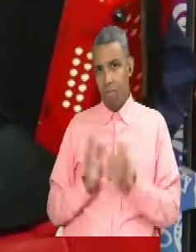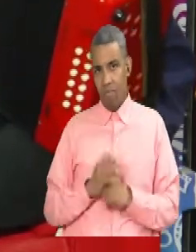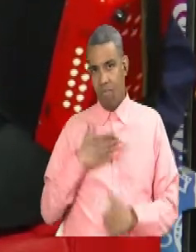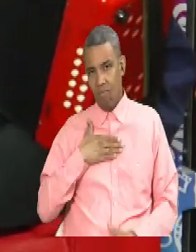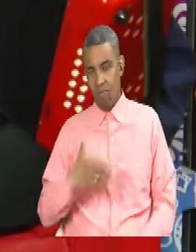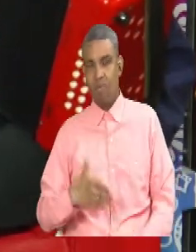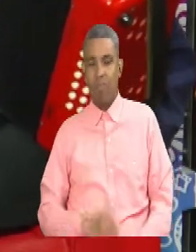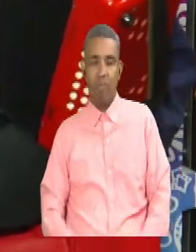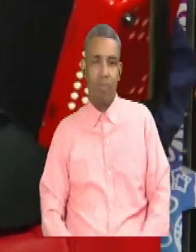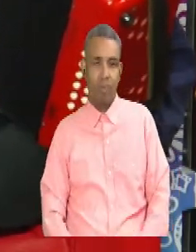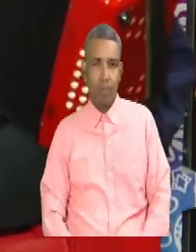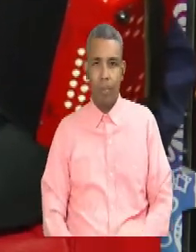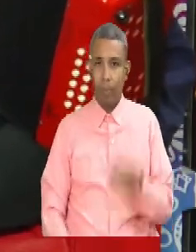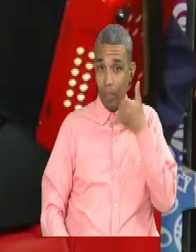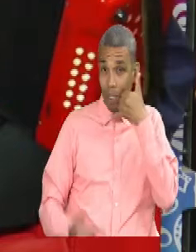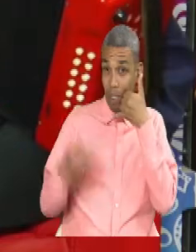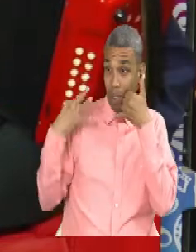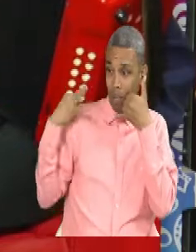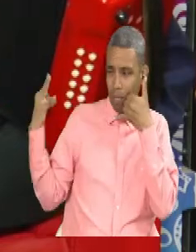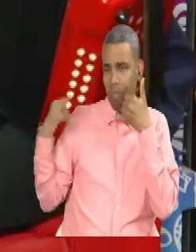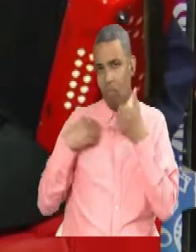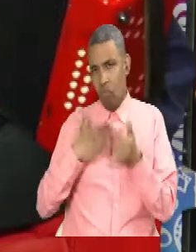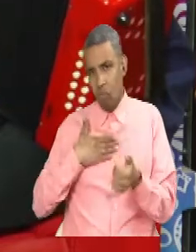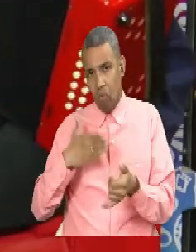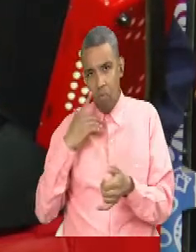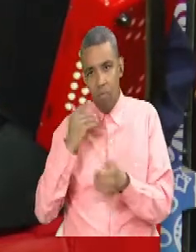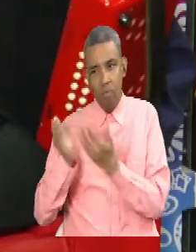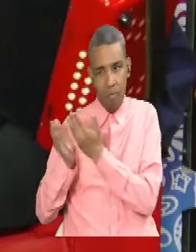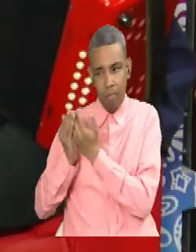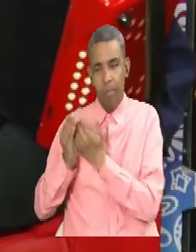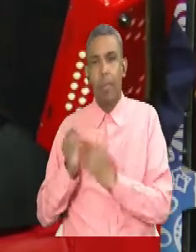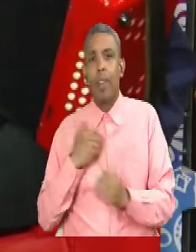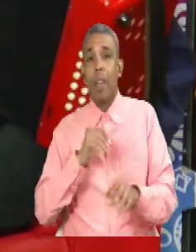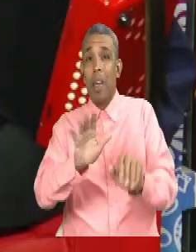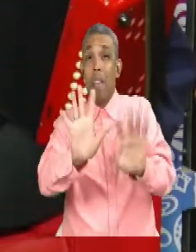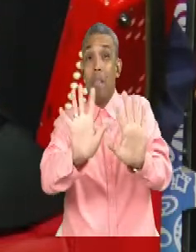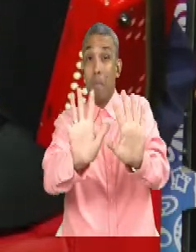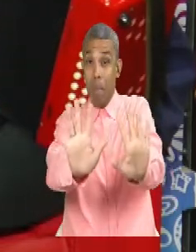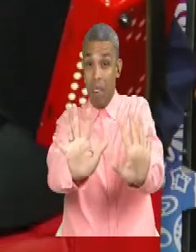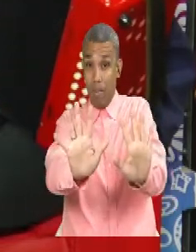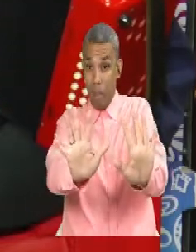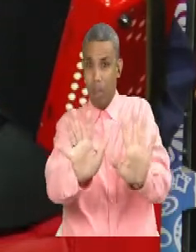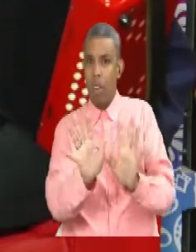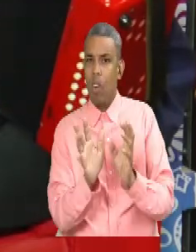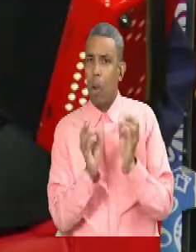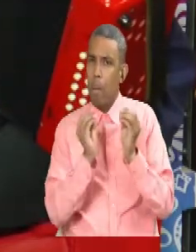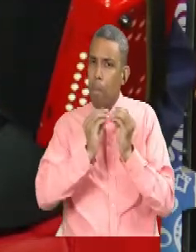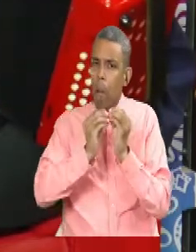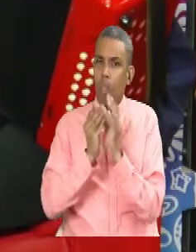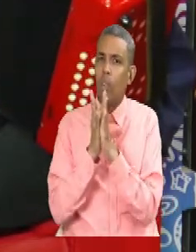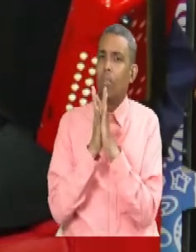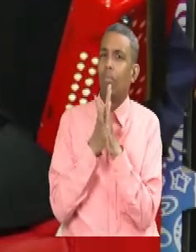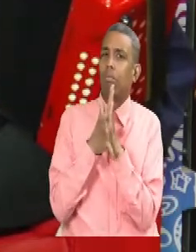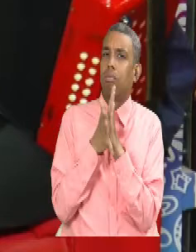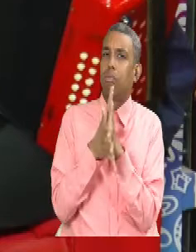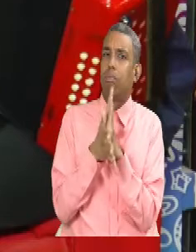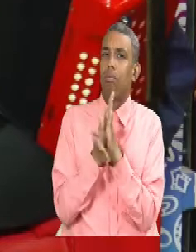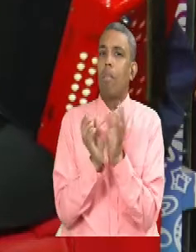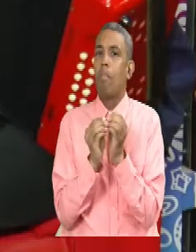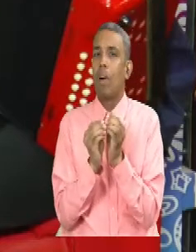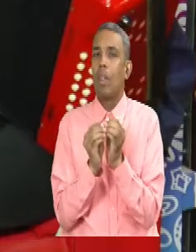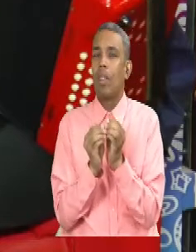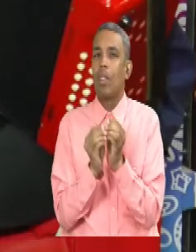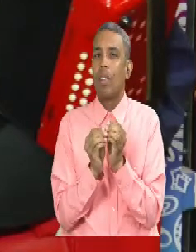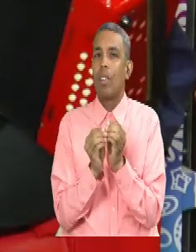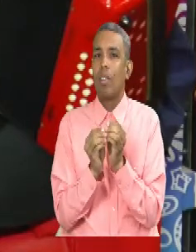gracias, muchachos, por estar hoy aquí en nuestro programa. Ustedes no se muevan porque ahorita voy a hablarles y voy a estar entrevistando al